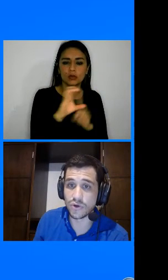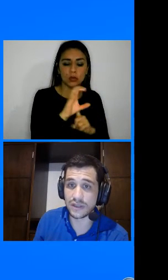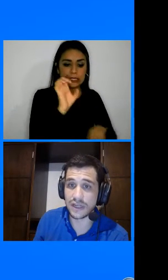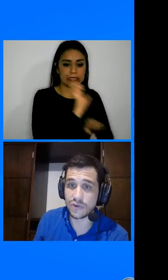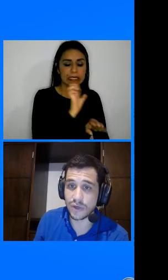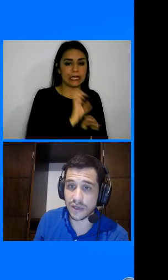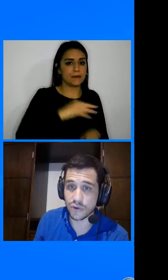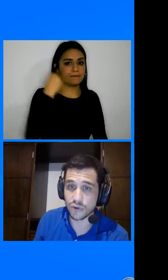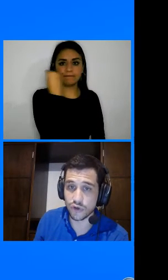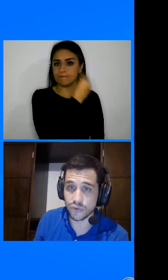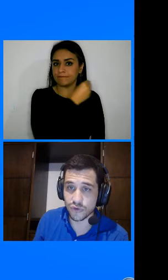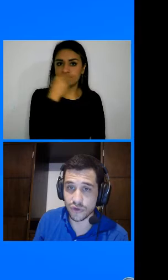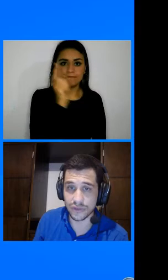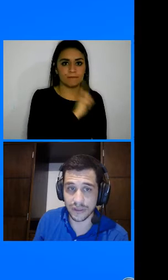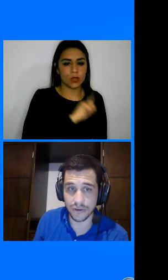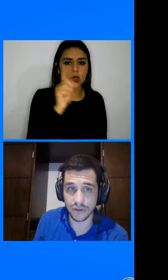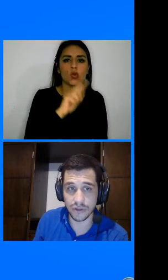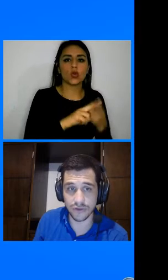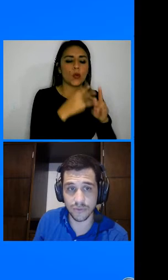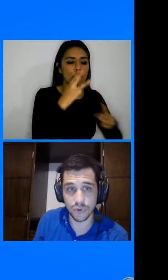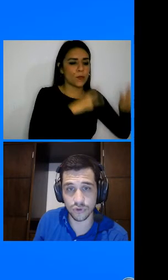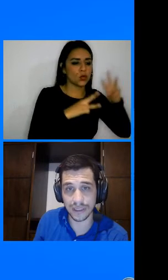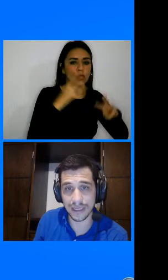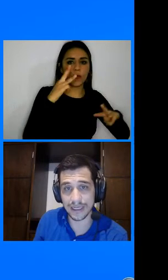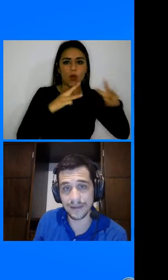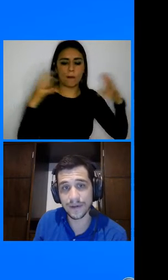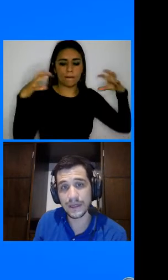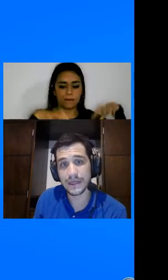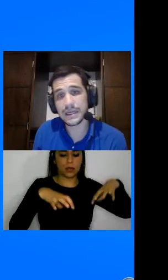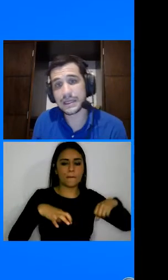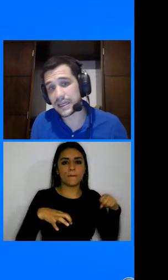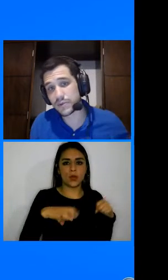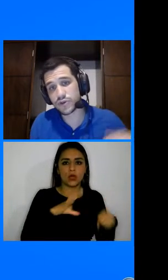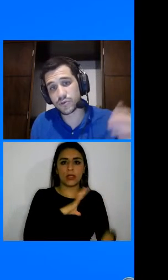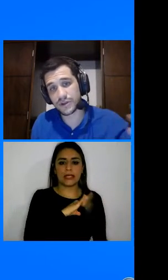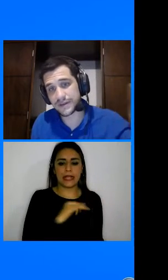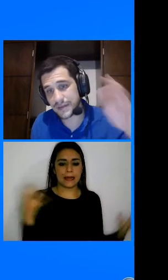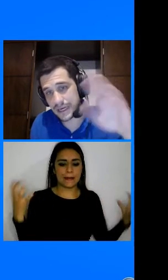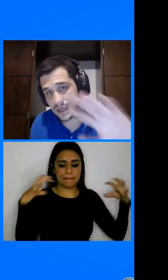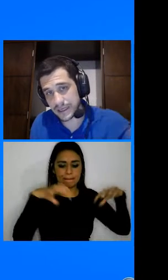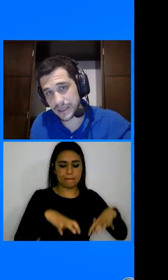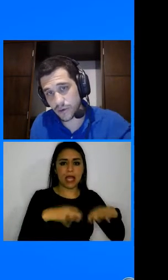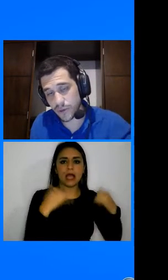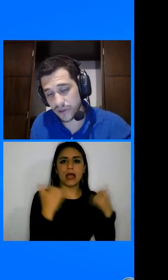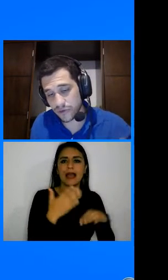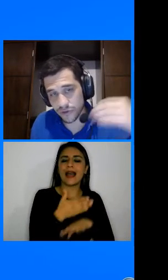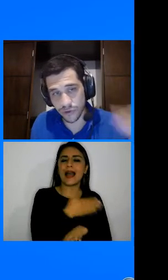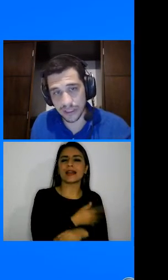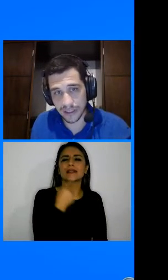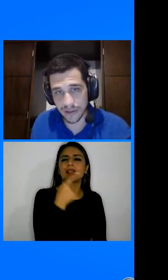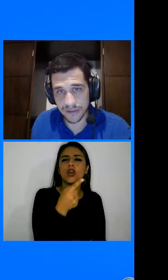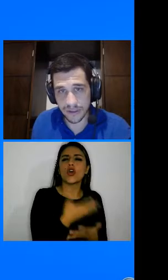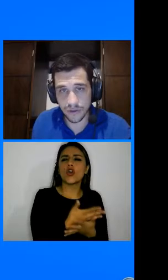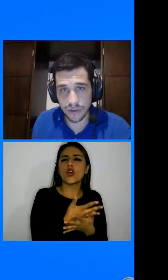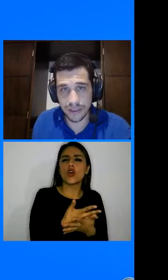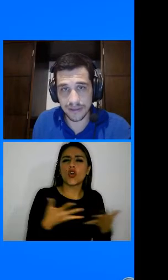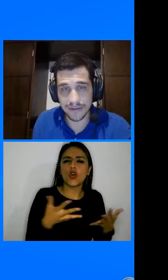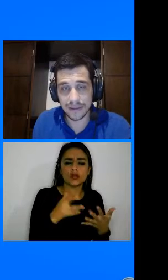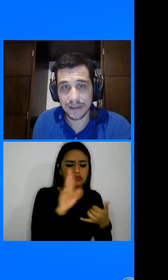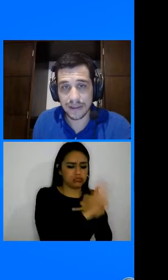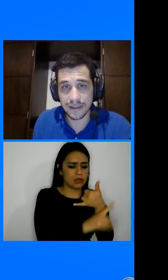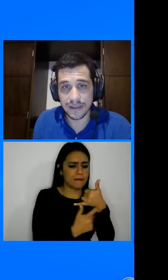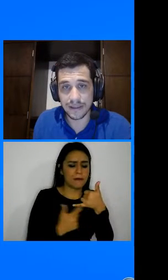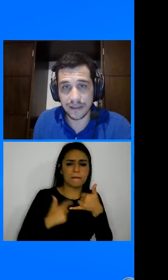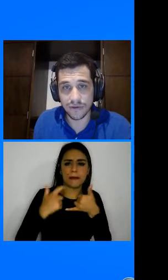ánimo de lucro que tiene a su cargo dos museos arqueológicos en Bogotá y Cali. Y tenemos, como les decía, objetos de todas las regiones